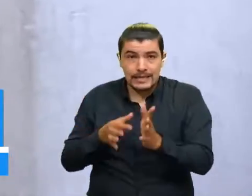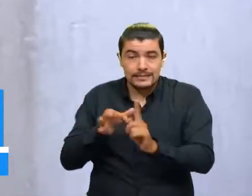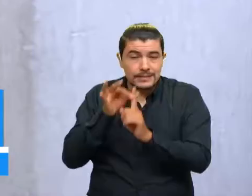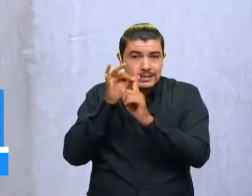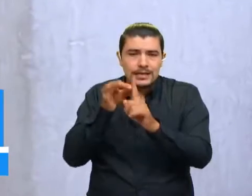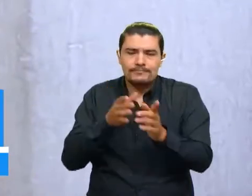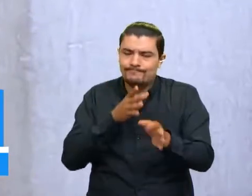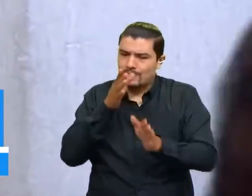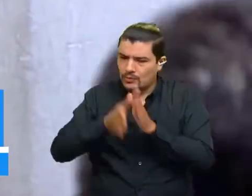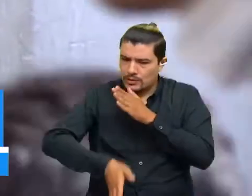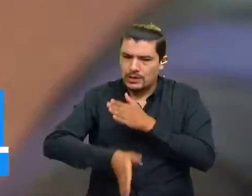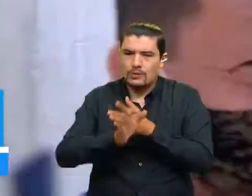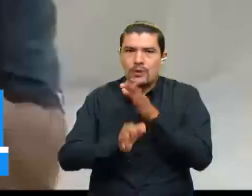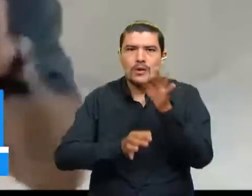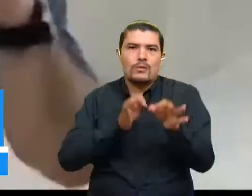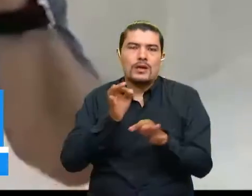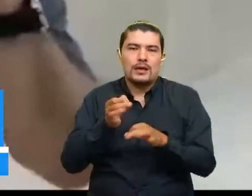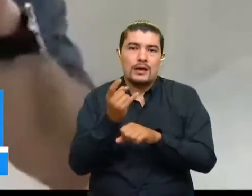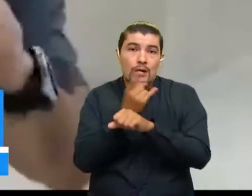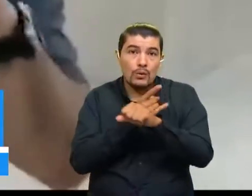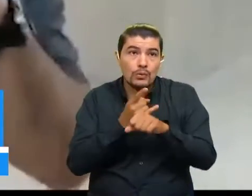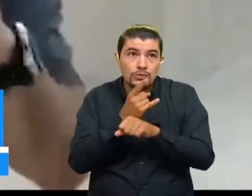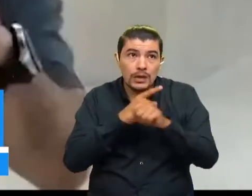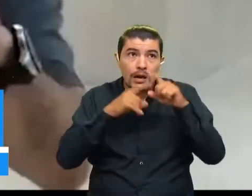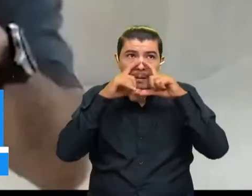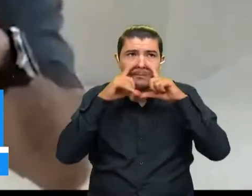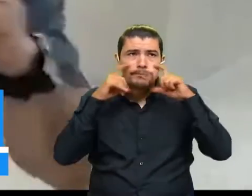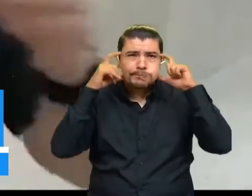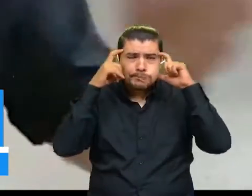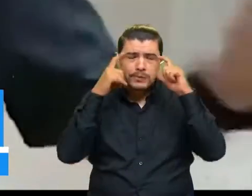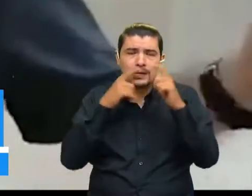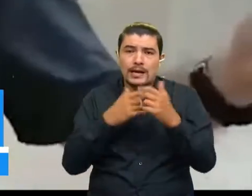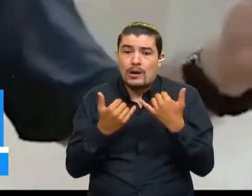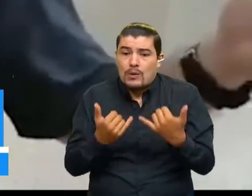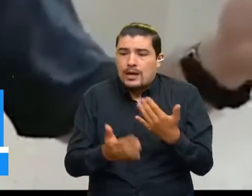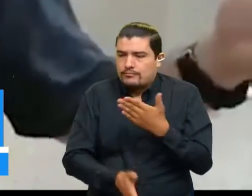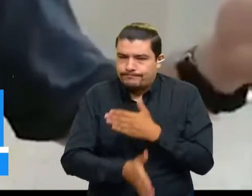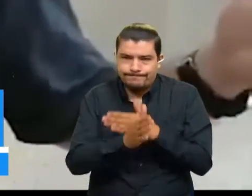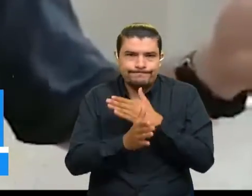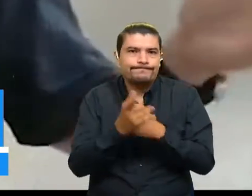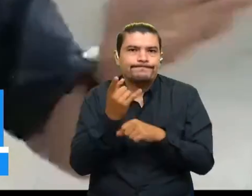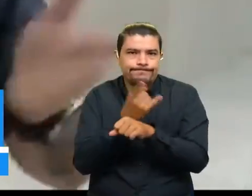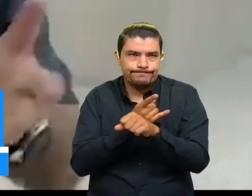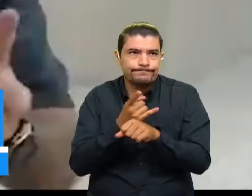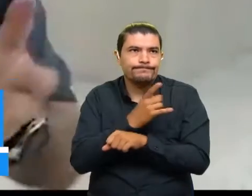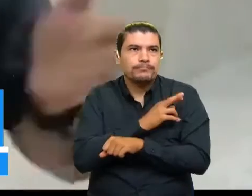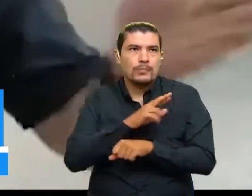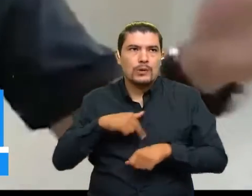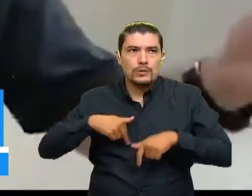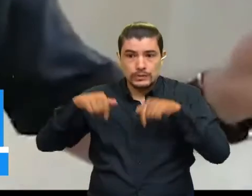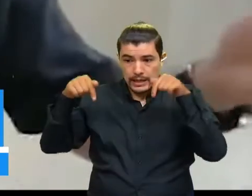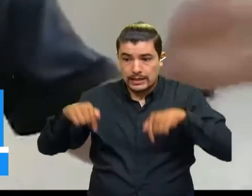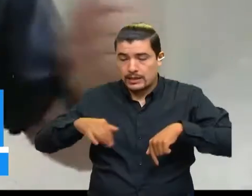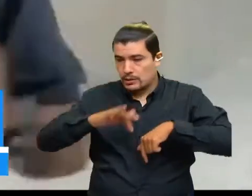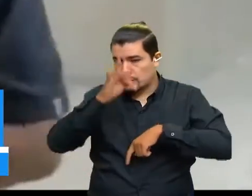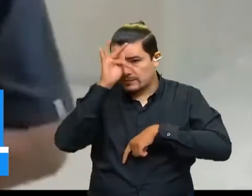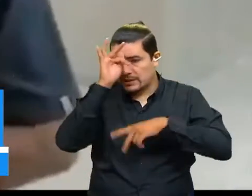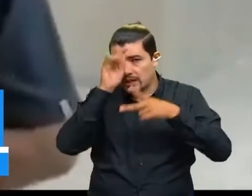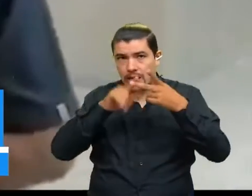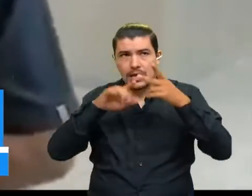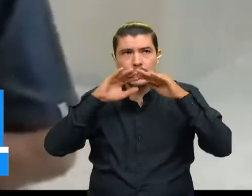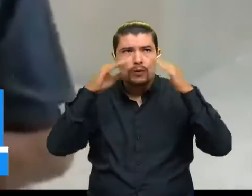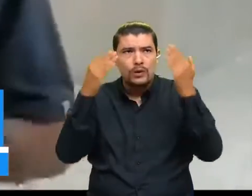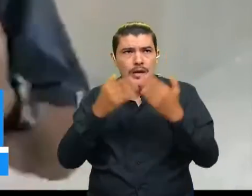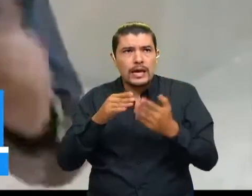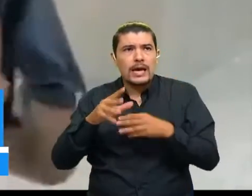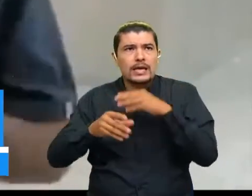continuar cuidándose. Y el uso del tapabocas sigue siendo vigente como nosotros aquí hoy, en los hospitales, colegios